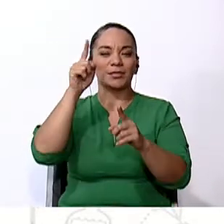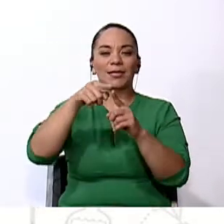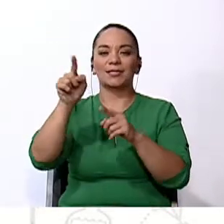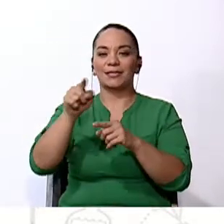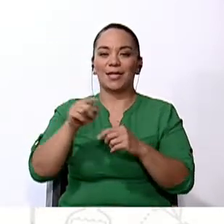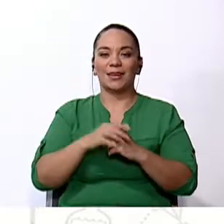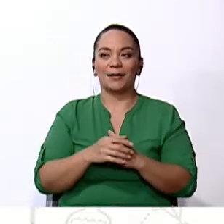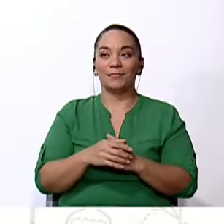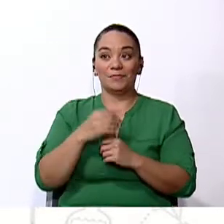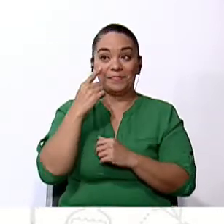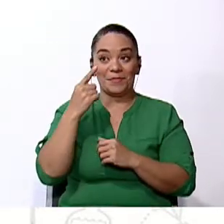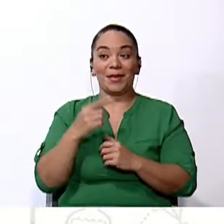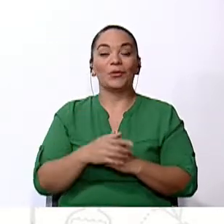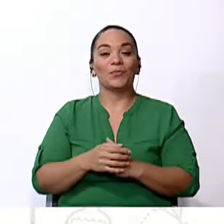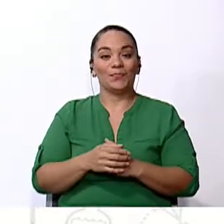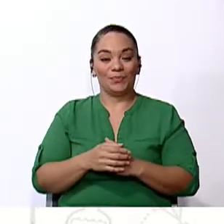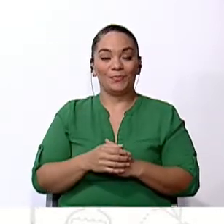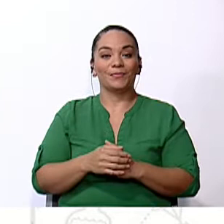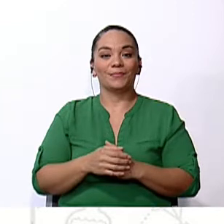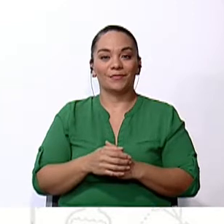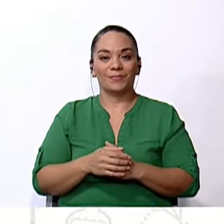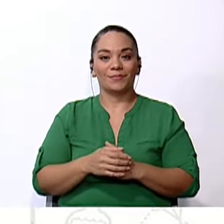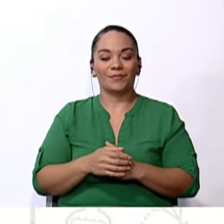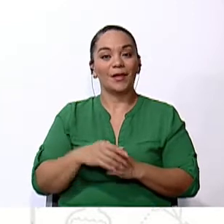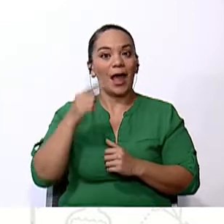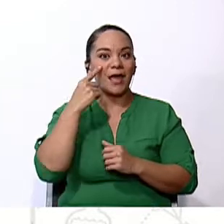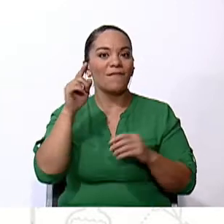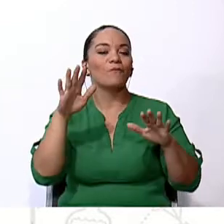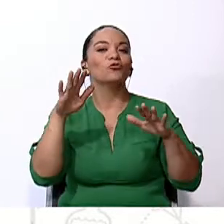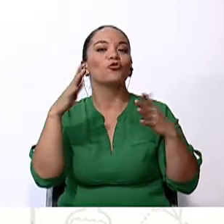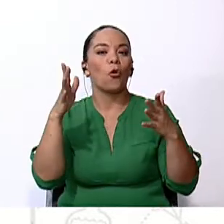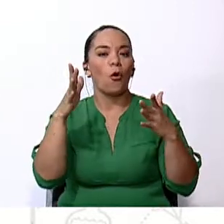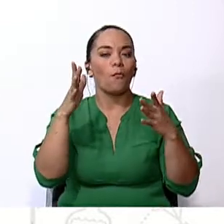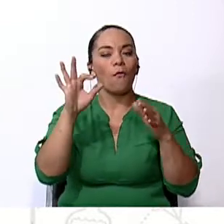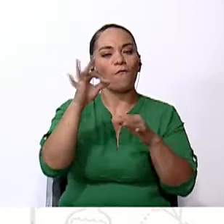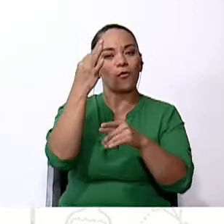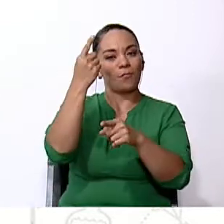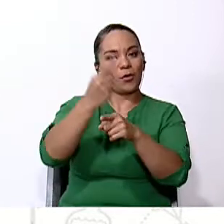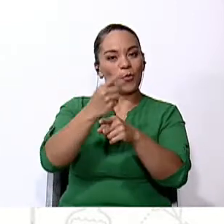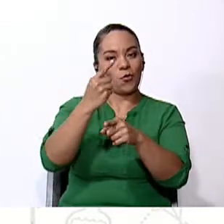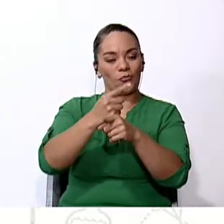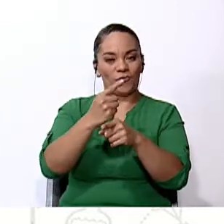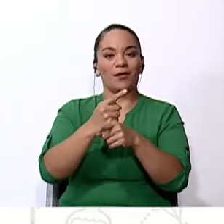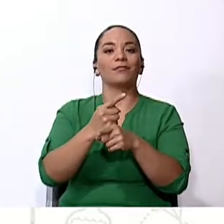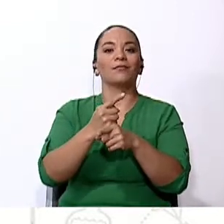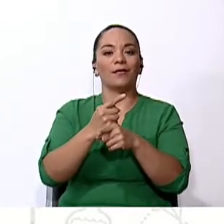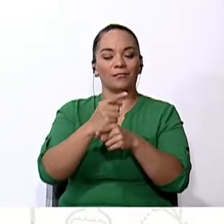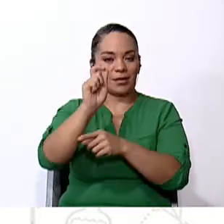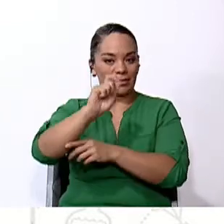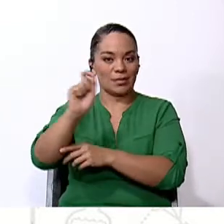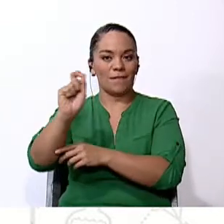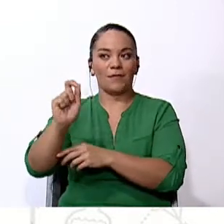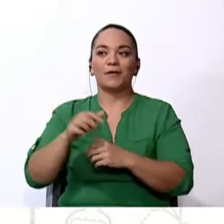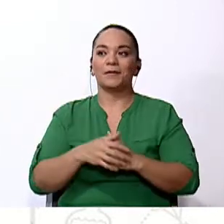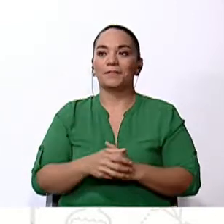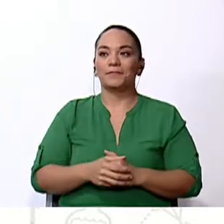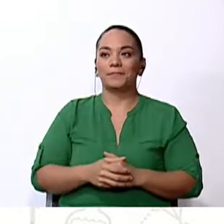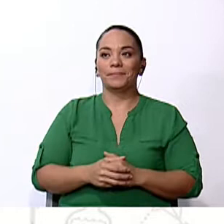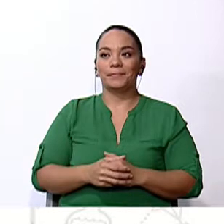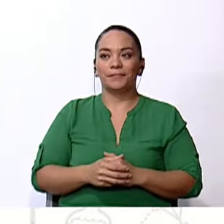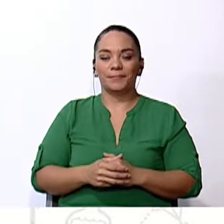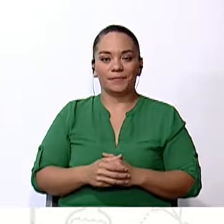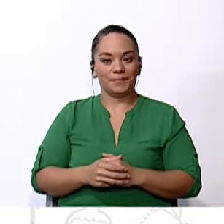flechas que indican cuáles eran los trazos correctos y la forma de hacerlo adecuadamente.